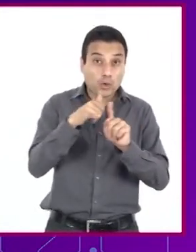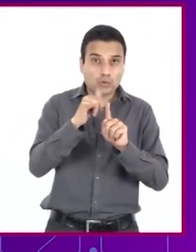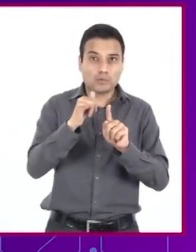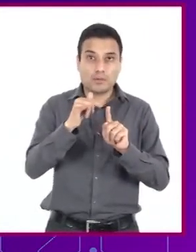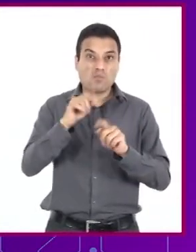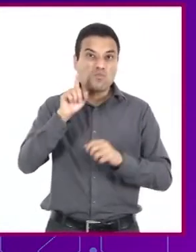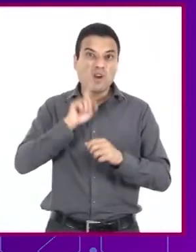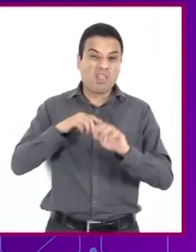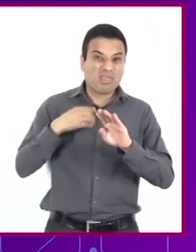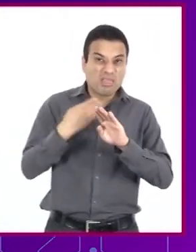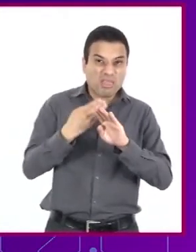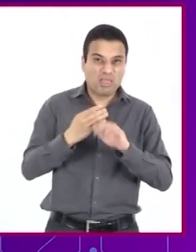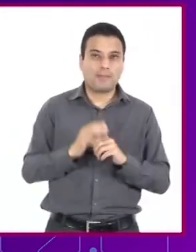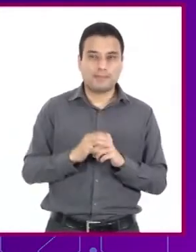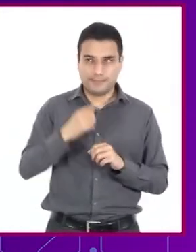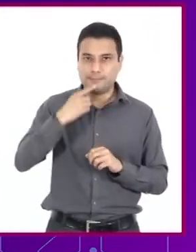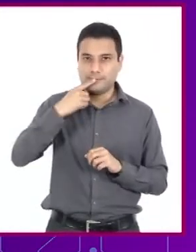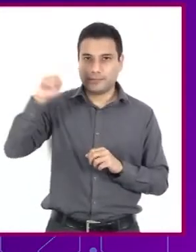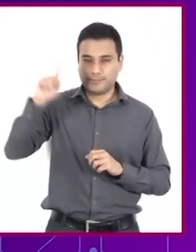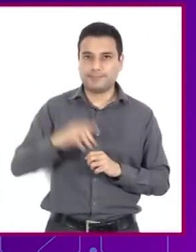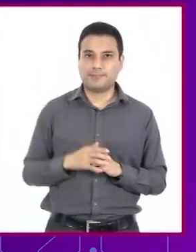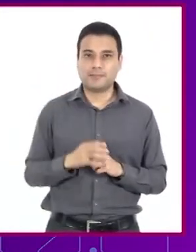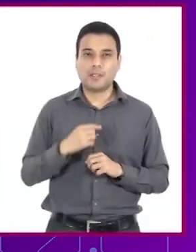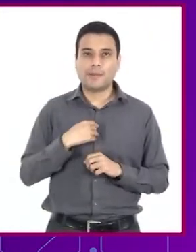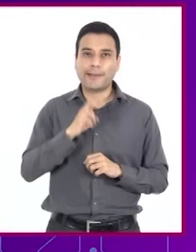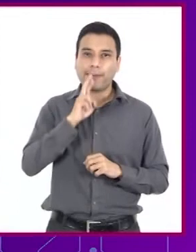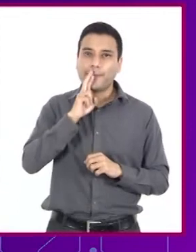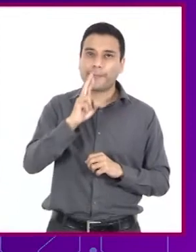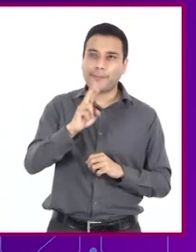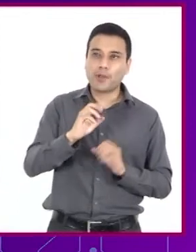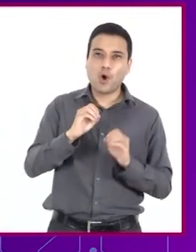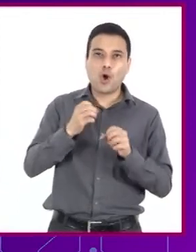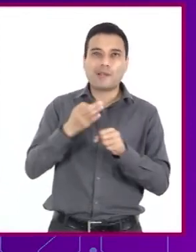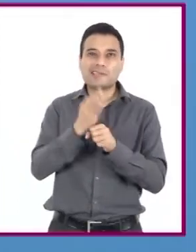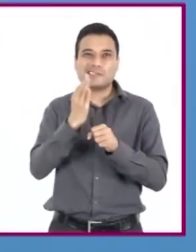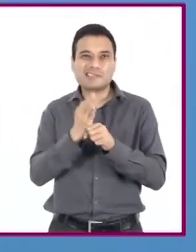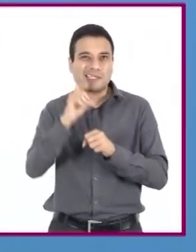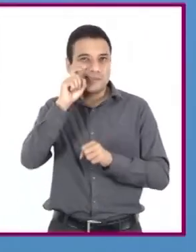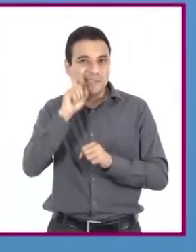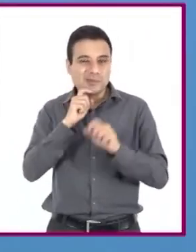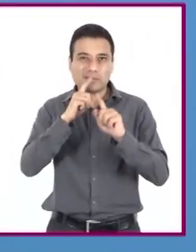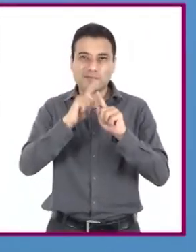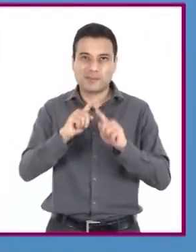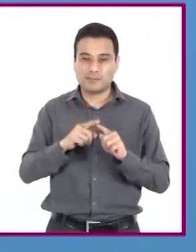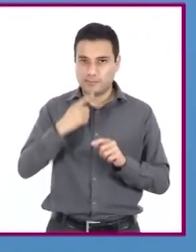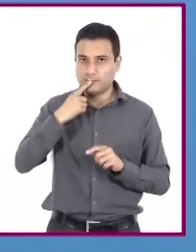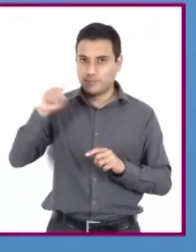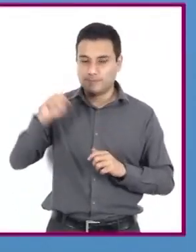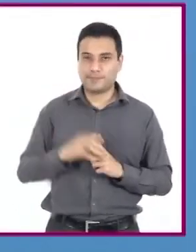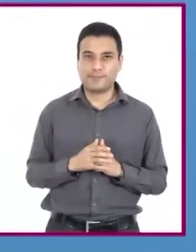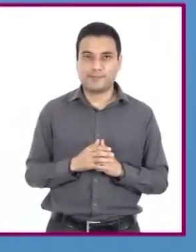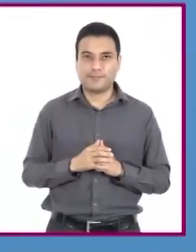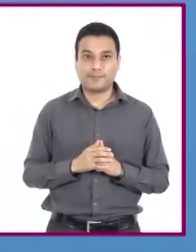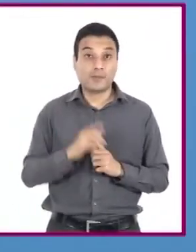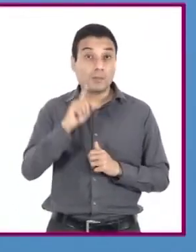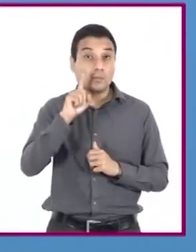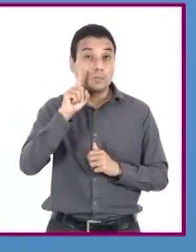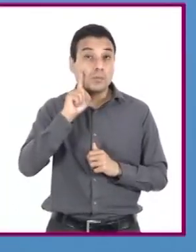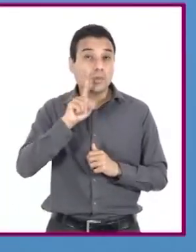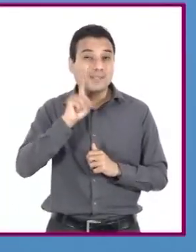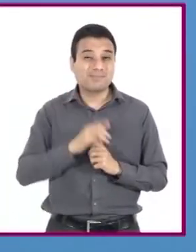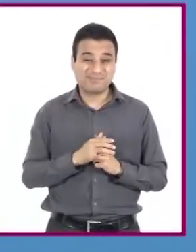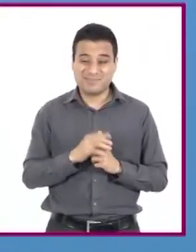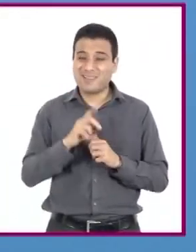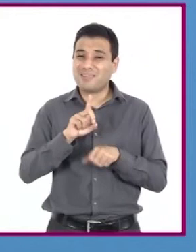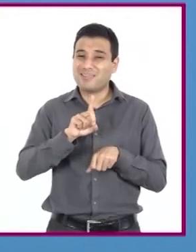sexismo, desde los piropos hasta las bromas sexuales inapropiadas. Las mujeres se enfrentan a diario